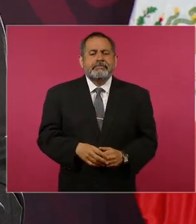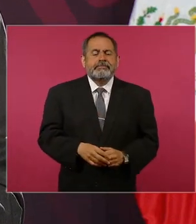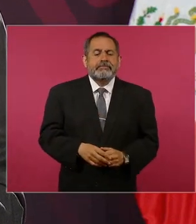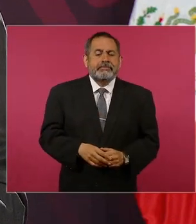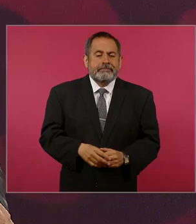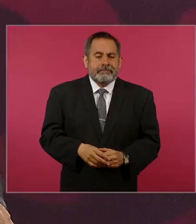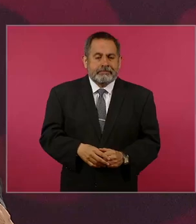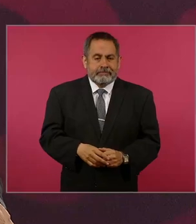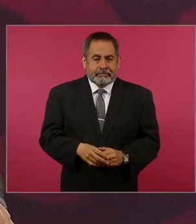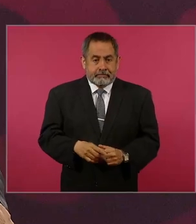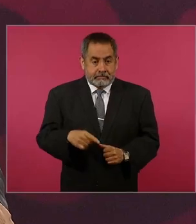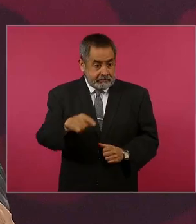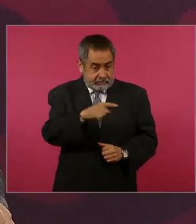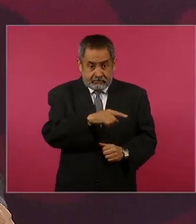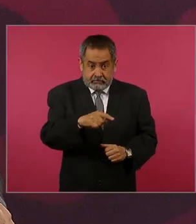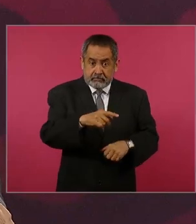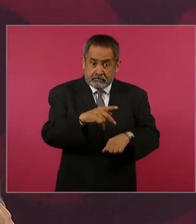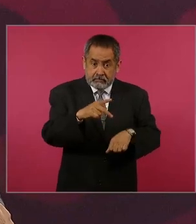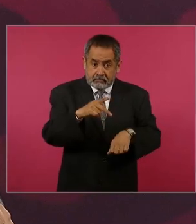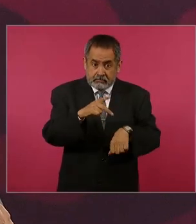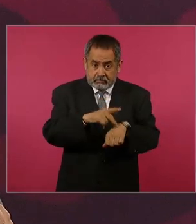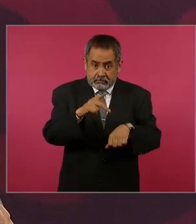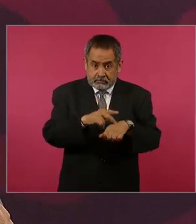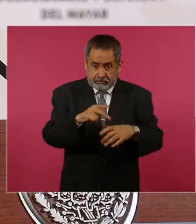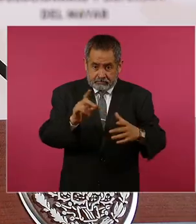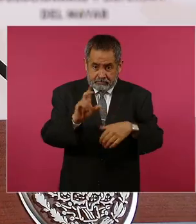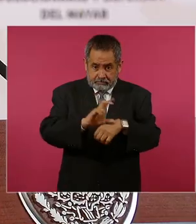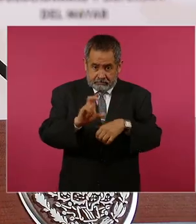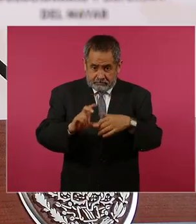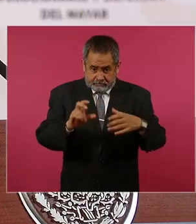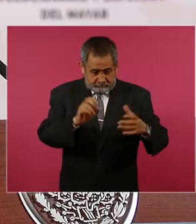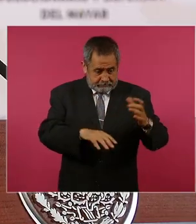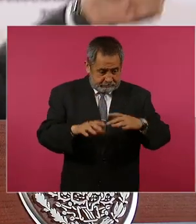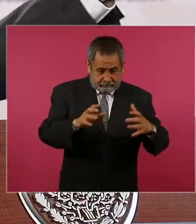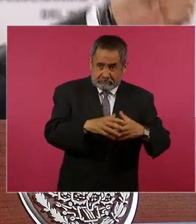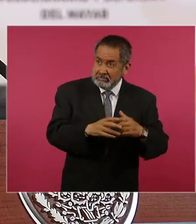de piedras. Se los voy a entregar a ellos mañana.